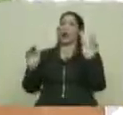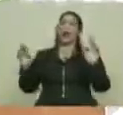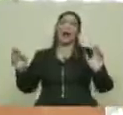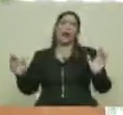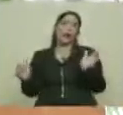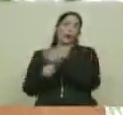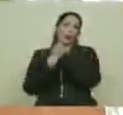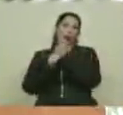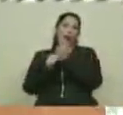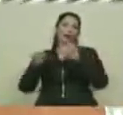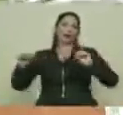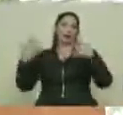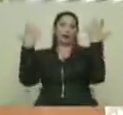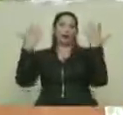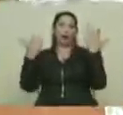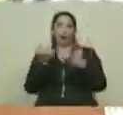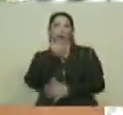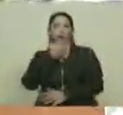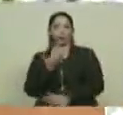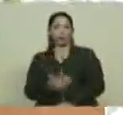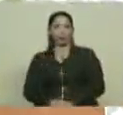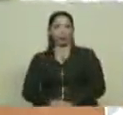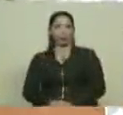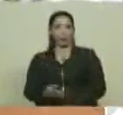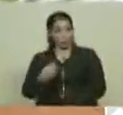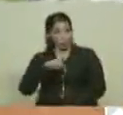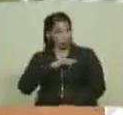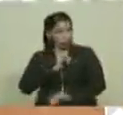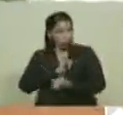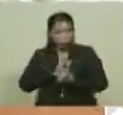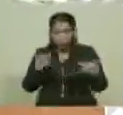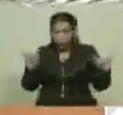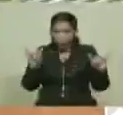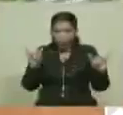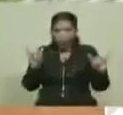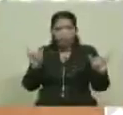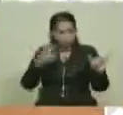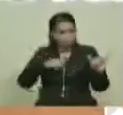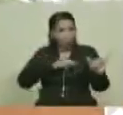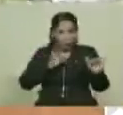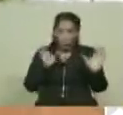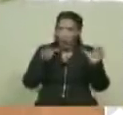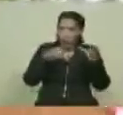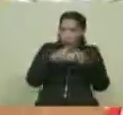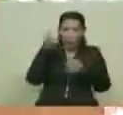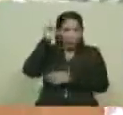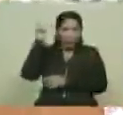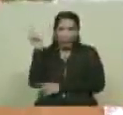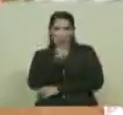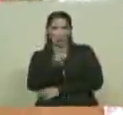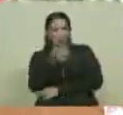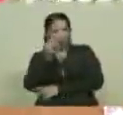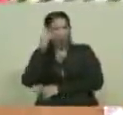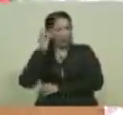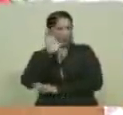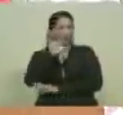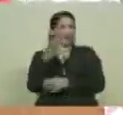error. Pero nosotros estábamos aquí, nuestros pueblos originarios estaban aquí. Venezuela ya existía, América ya